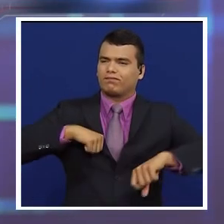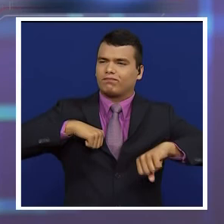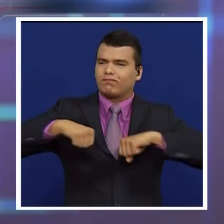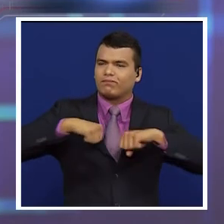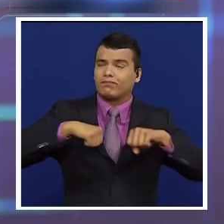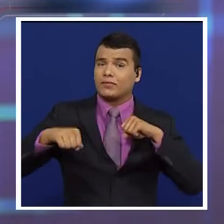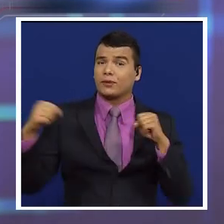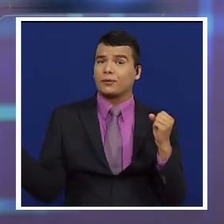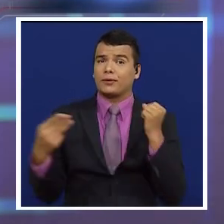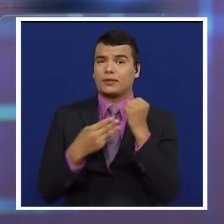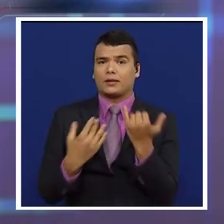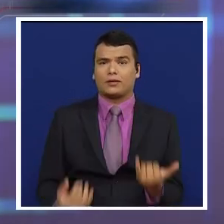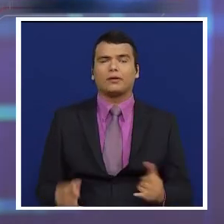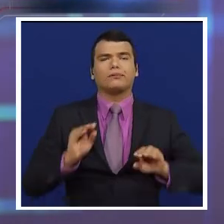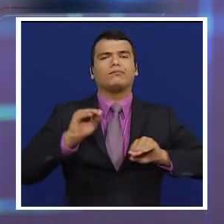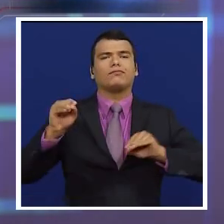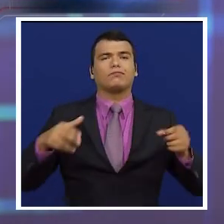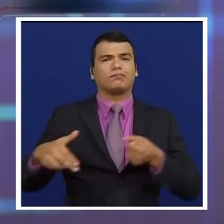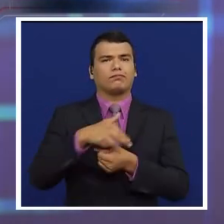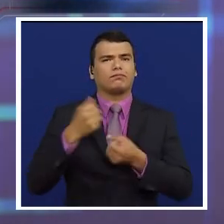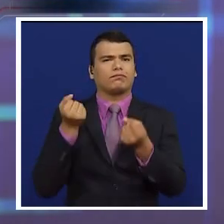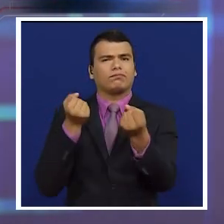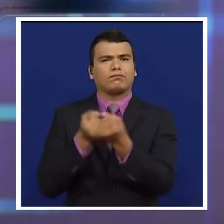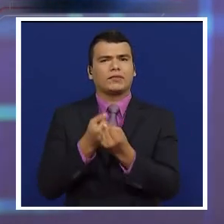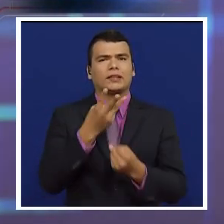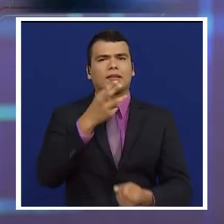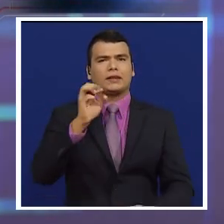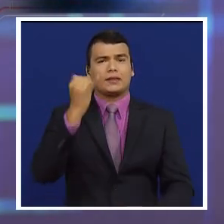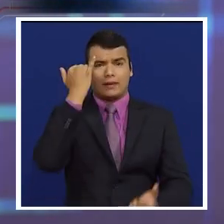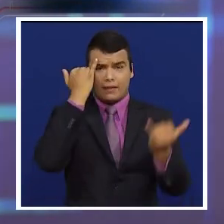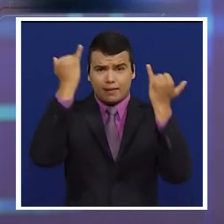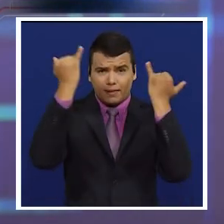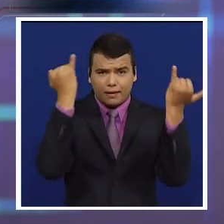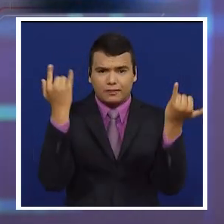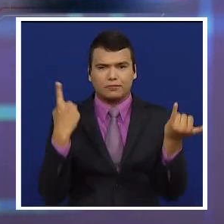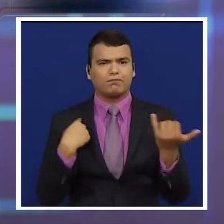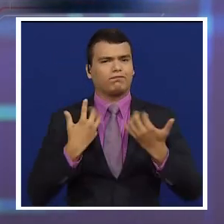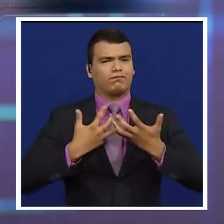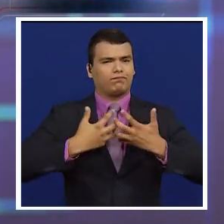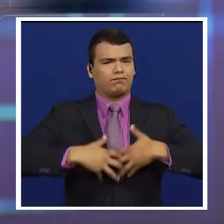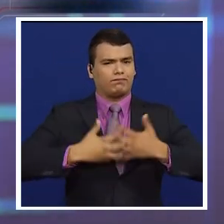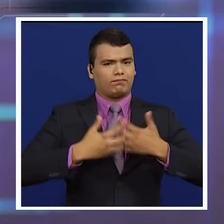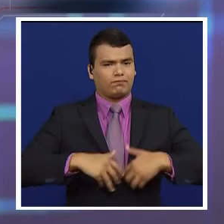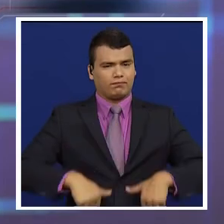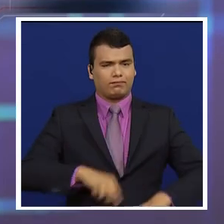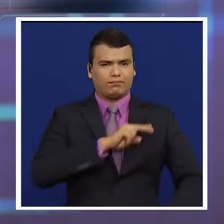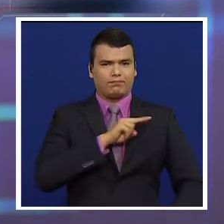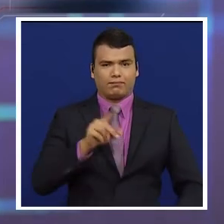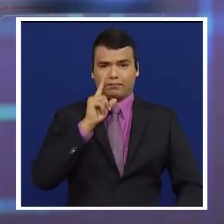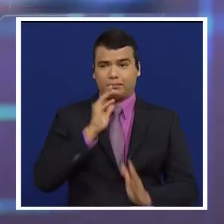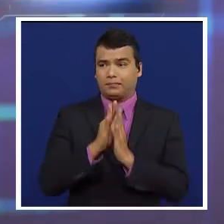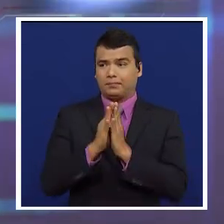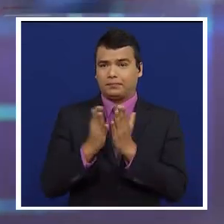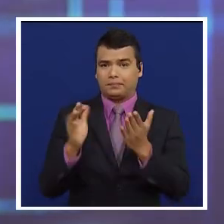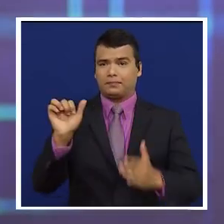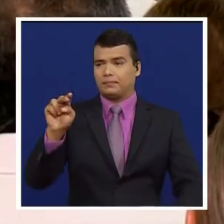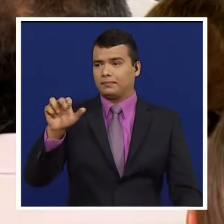nueva convocatoria regional para financiar alrededor de 30 ideas de negocio en el Valle del Cauca. Ana María Mejía con el